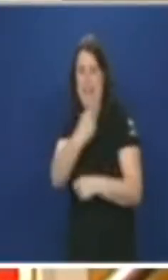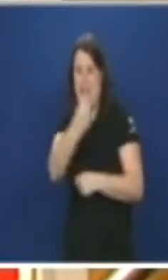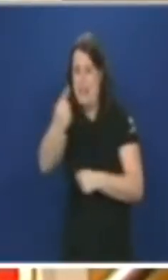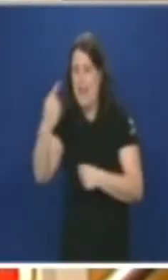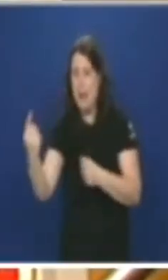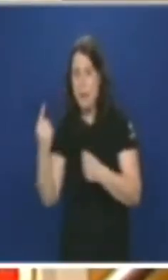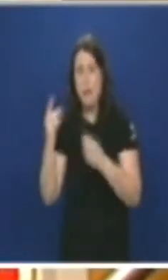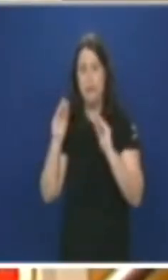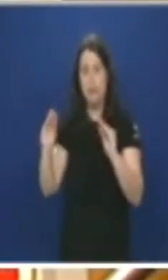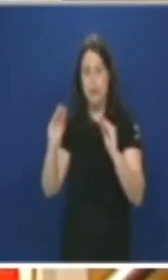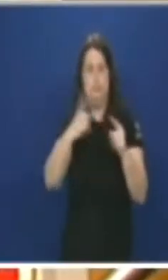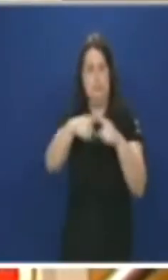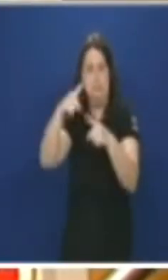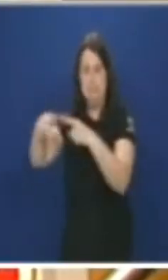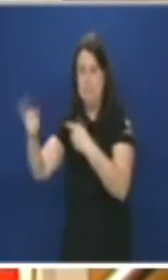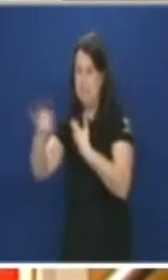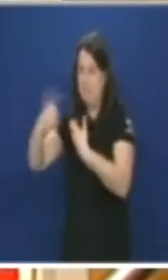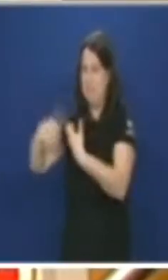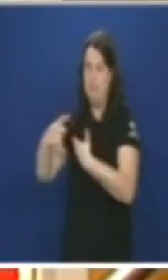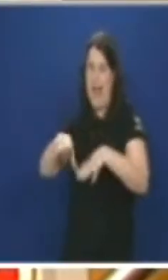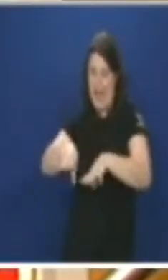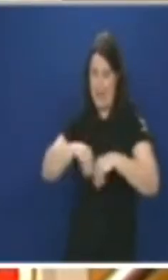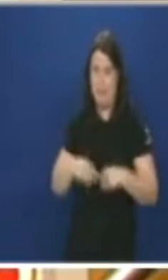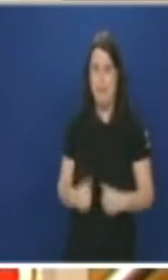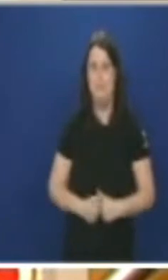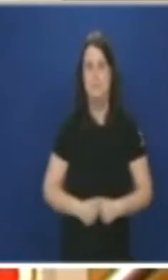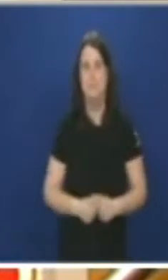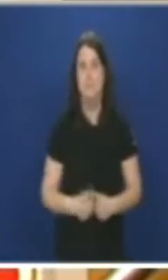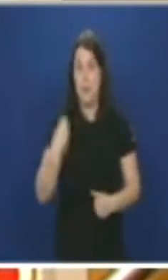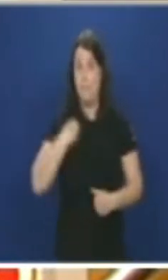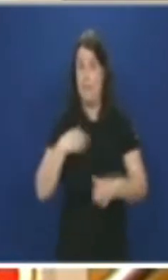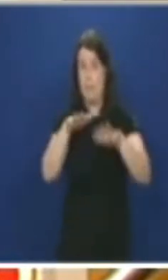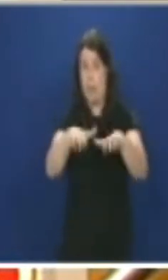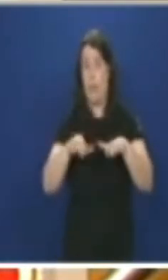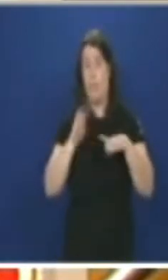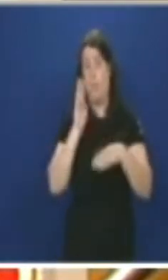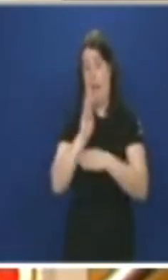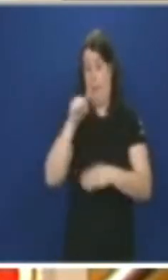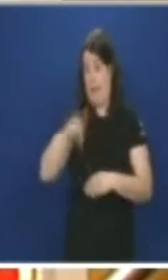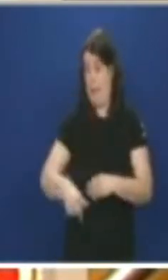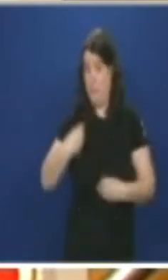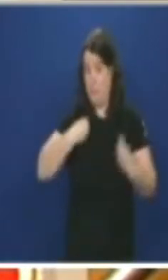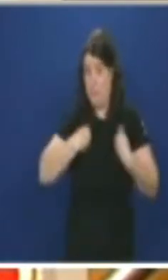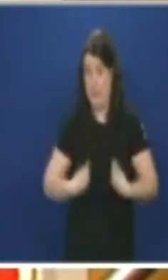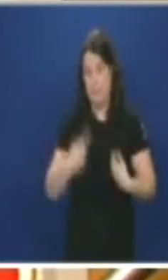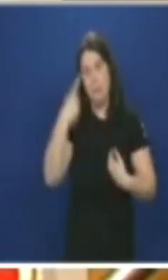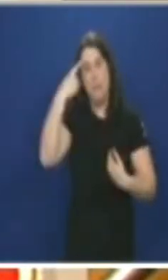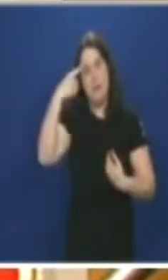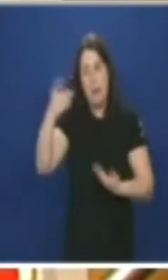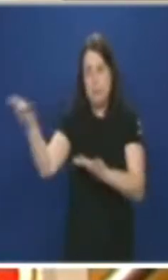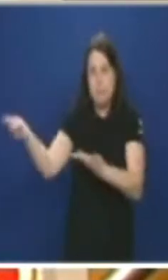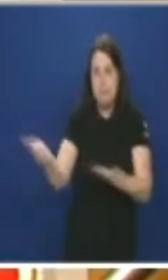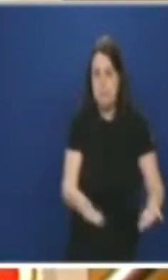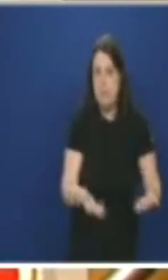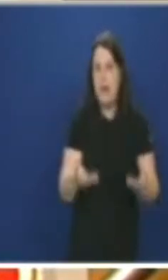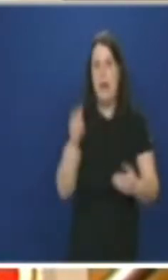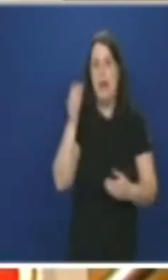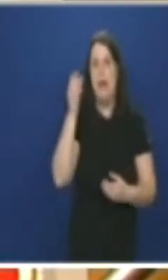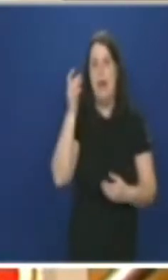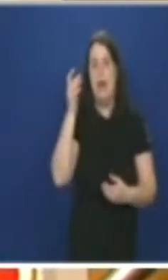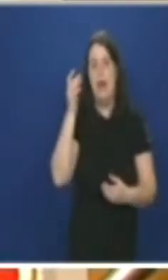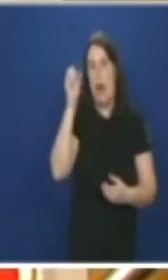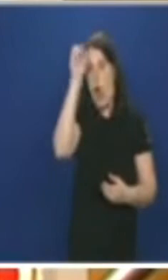seus fillos. O mesmo sucede con este Parlamento, que sabe acoller e acubillar distintas